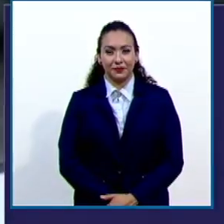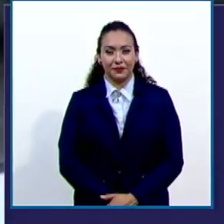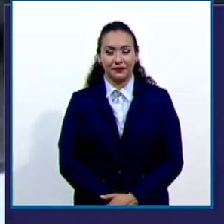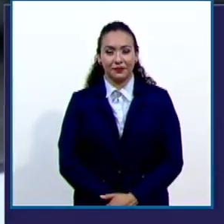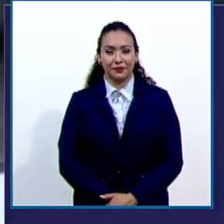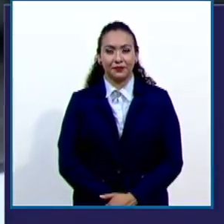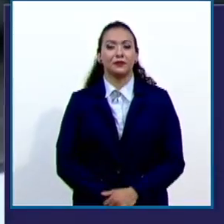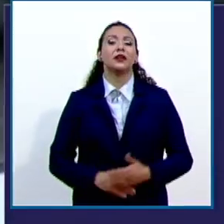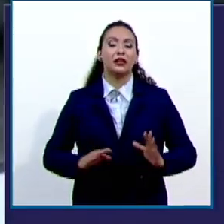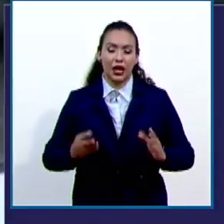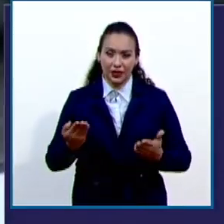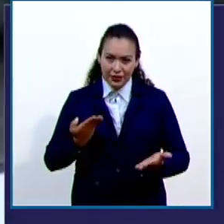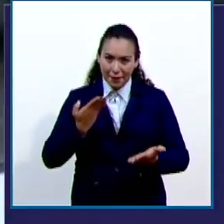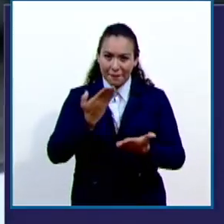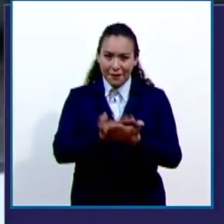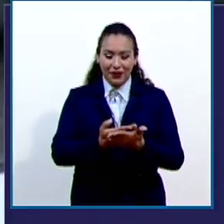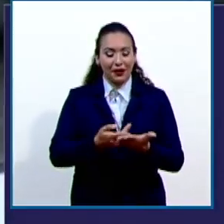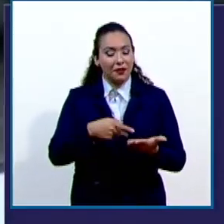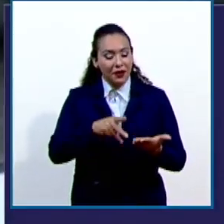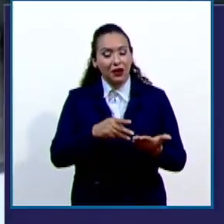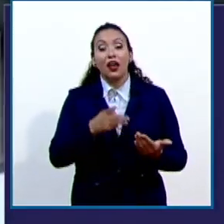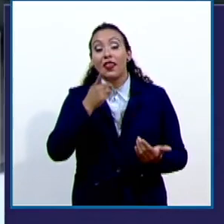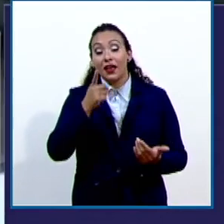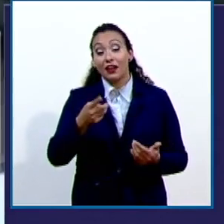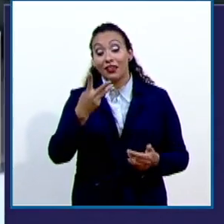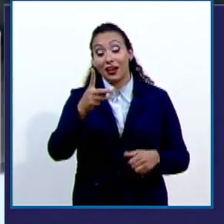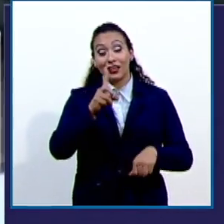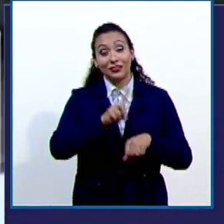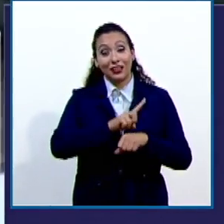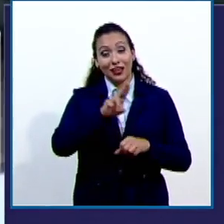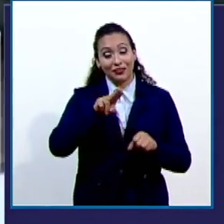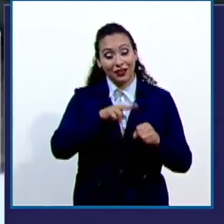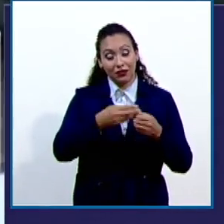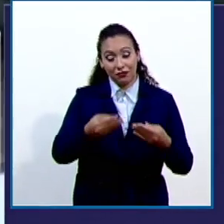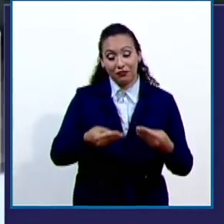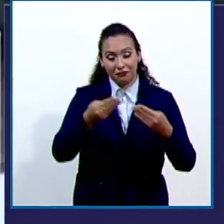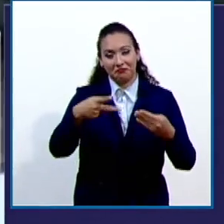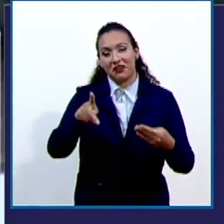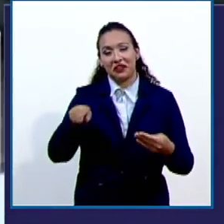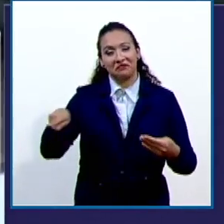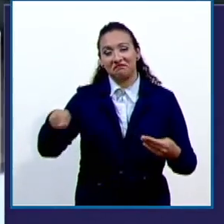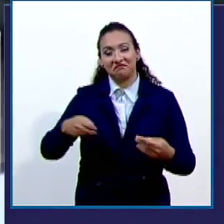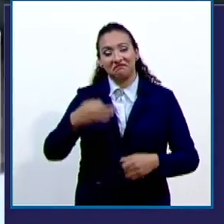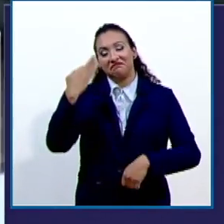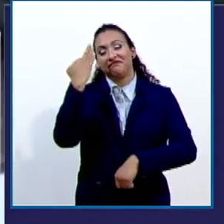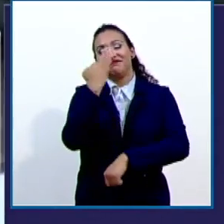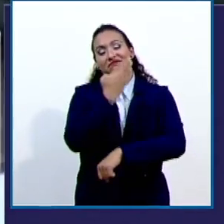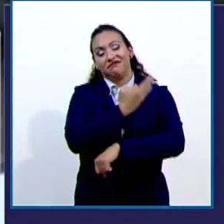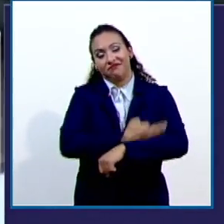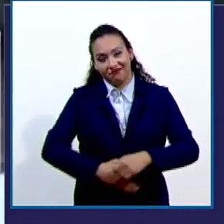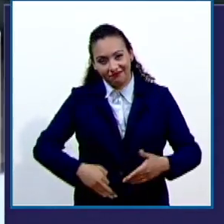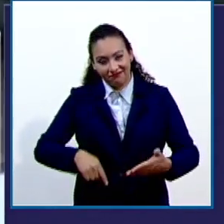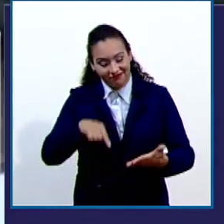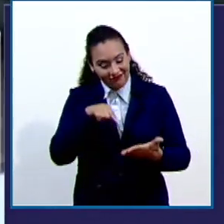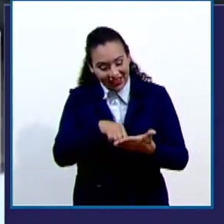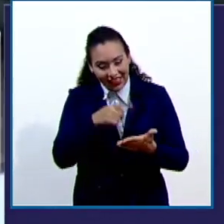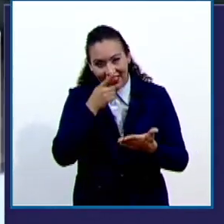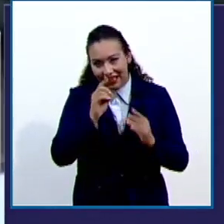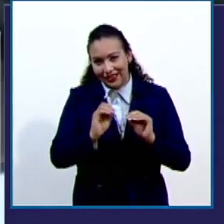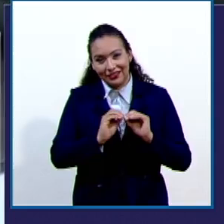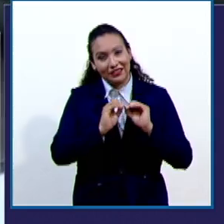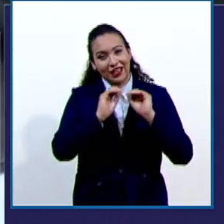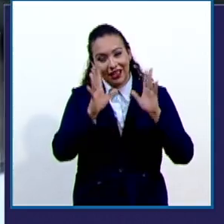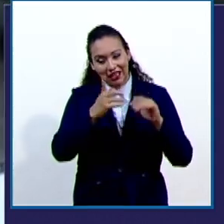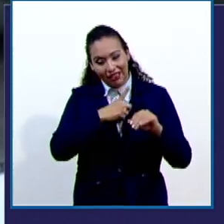ya que fueron presentadas fuera del plazo de 3 días naturales que tenían para tal efecto, considerando que la notificación del acuerdo que impugnaba en